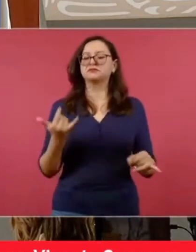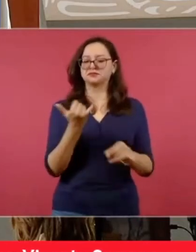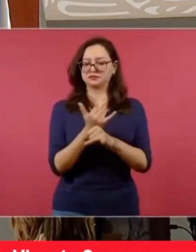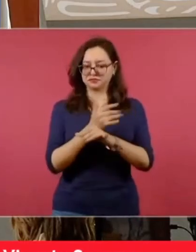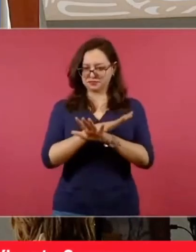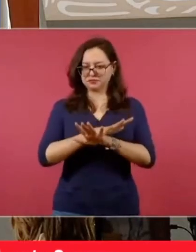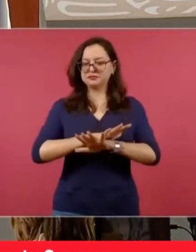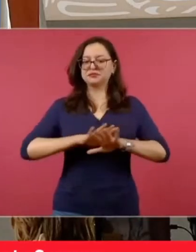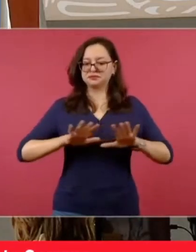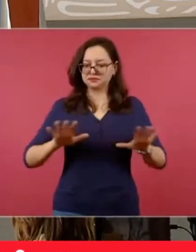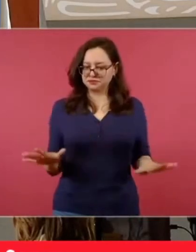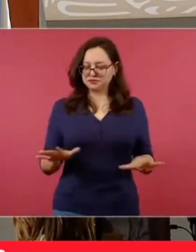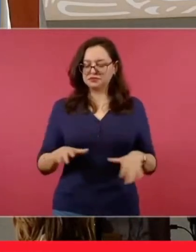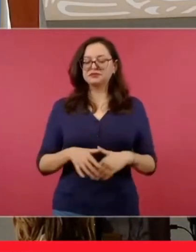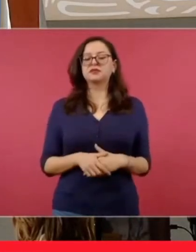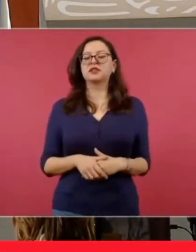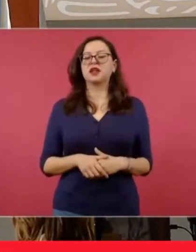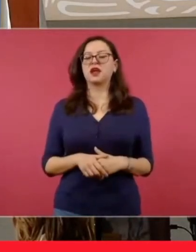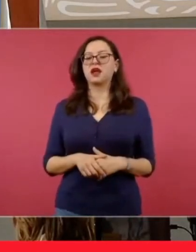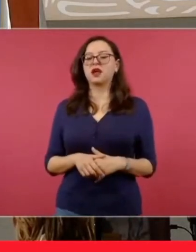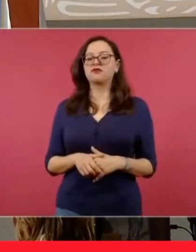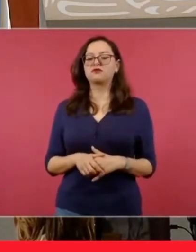sí contempla